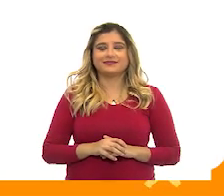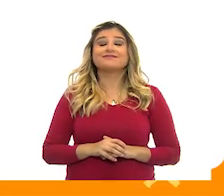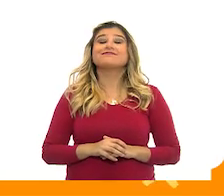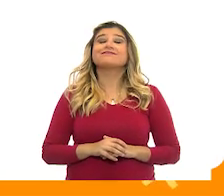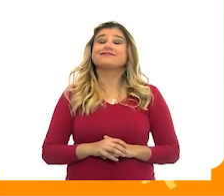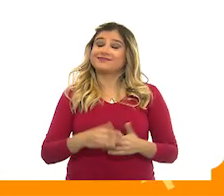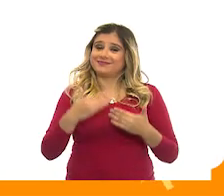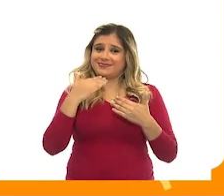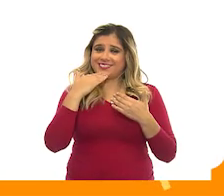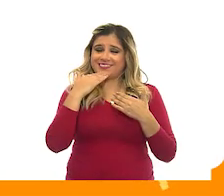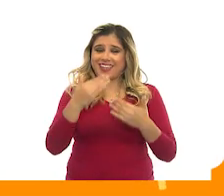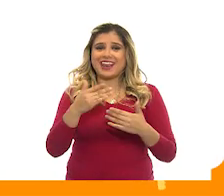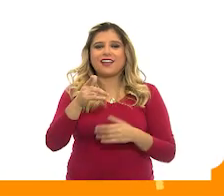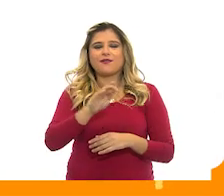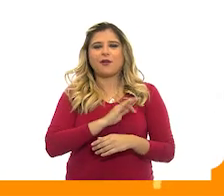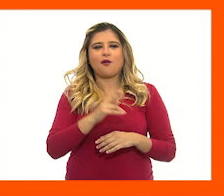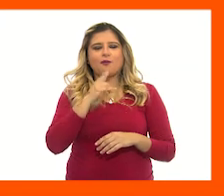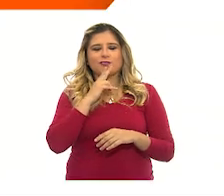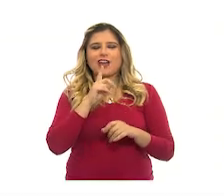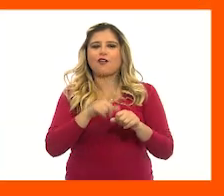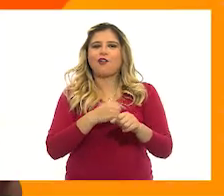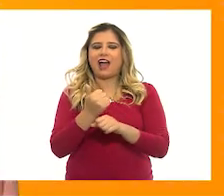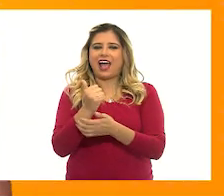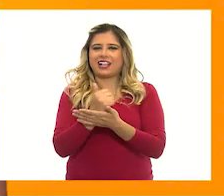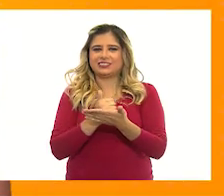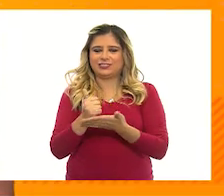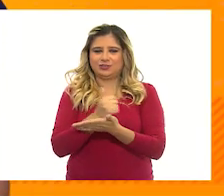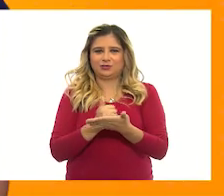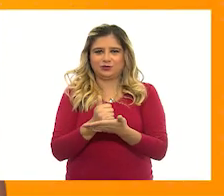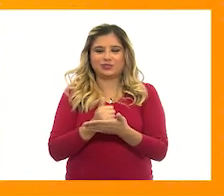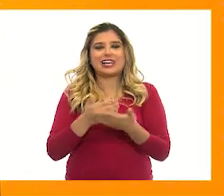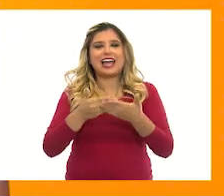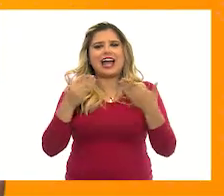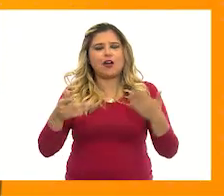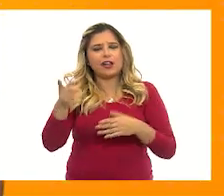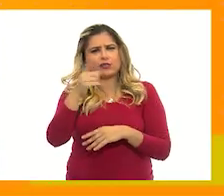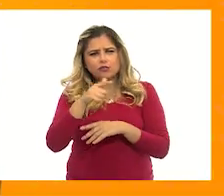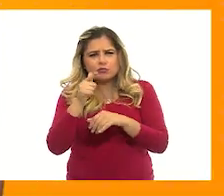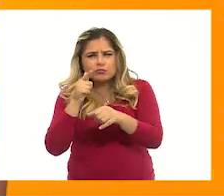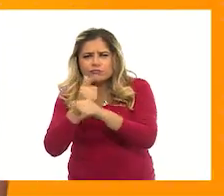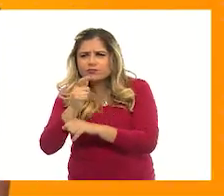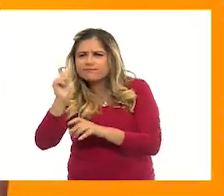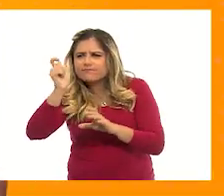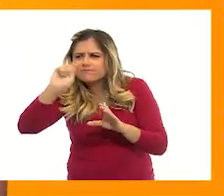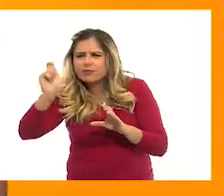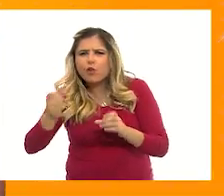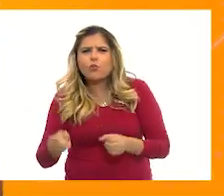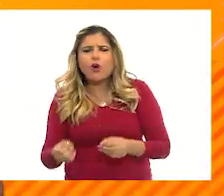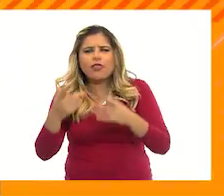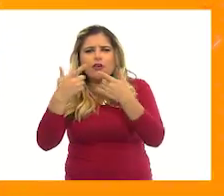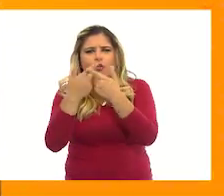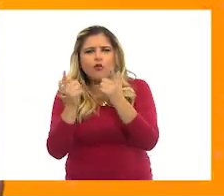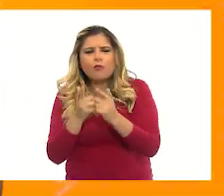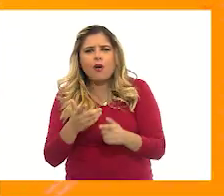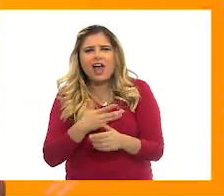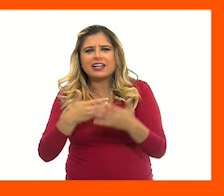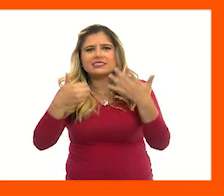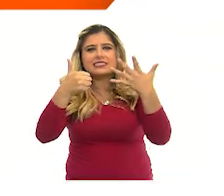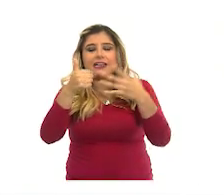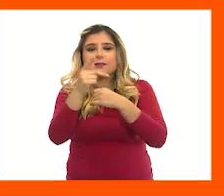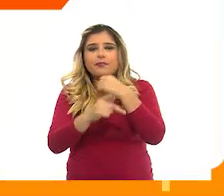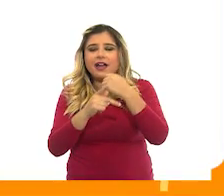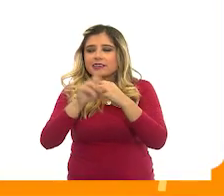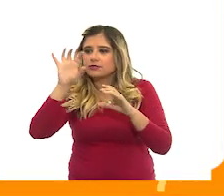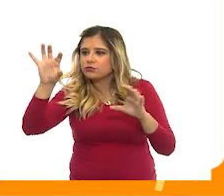¡Muy bien! Puedes usar el color azul. Ahora, ¿podrías identificar cuántos grupos hay de 6 países